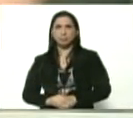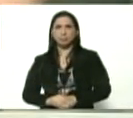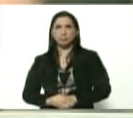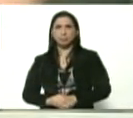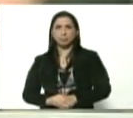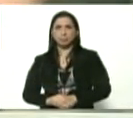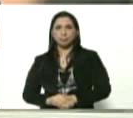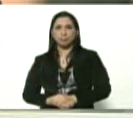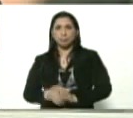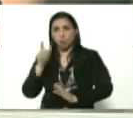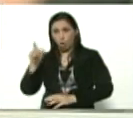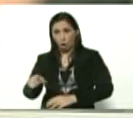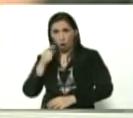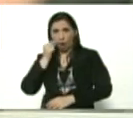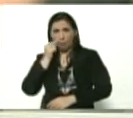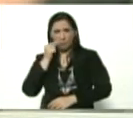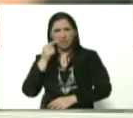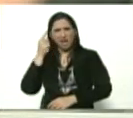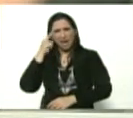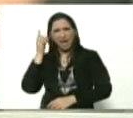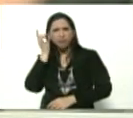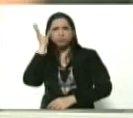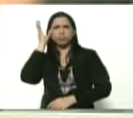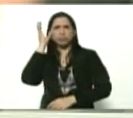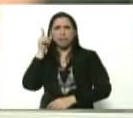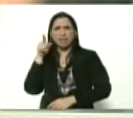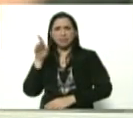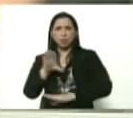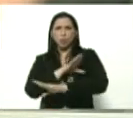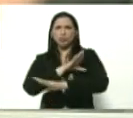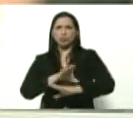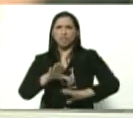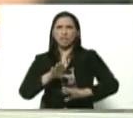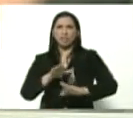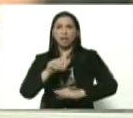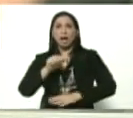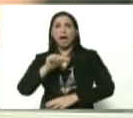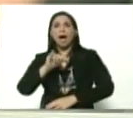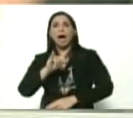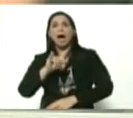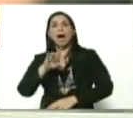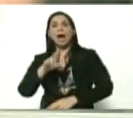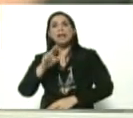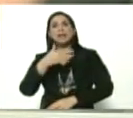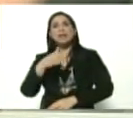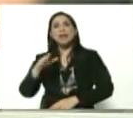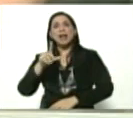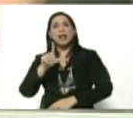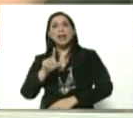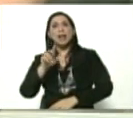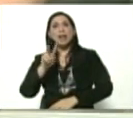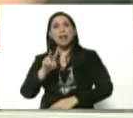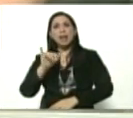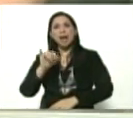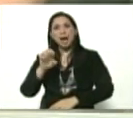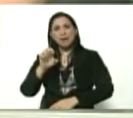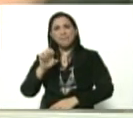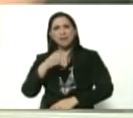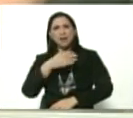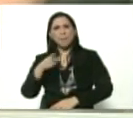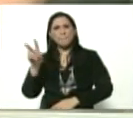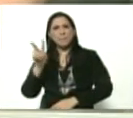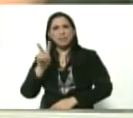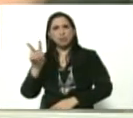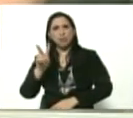Y fue quien organizó aquel concierto, I'd Light Venezuela. El